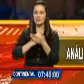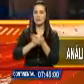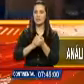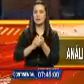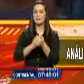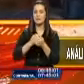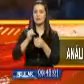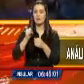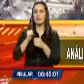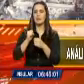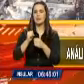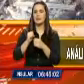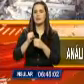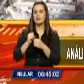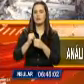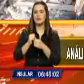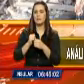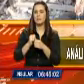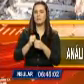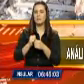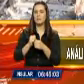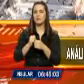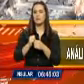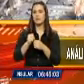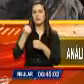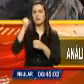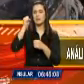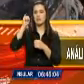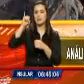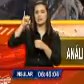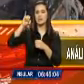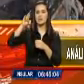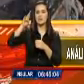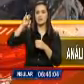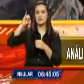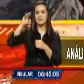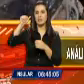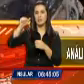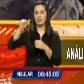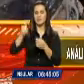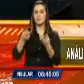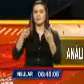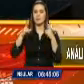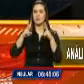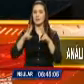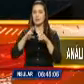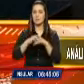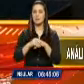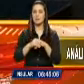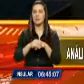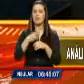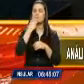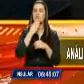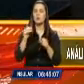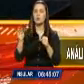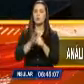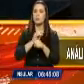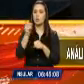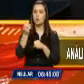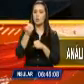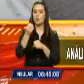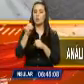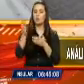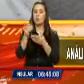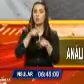del Golán. Israel ocupa una parte del sur del Líbano. Es decir, Israel practica